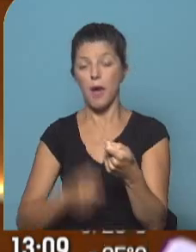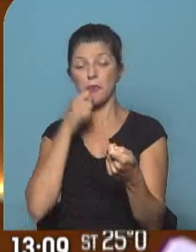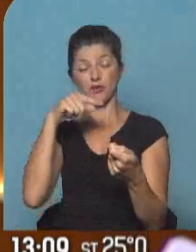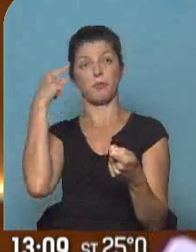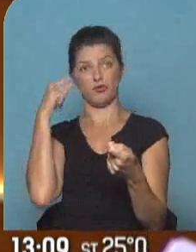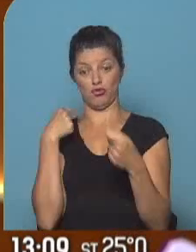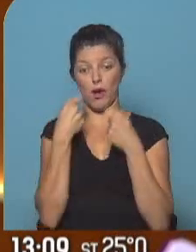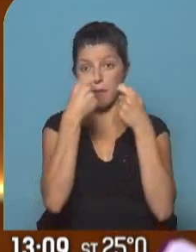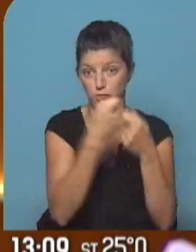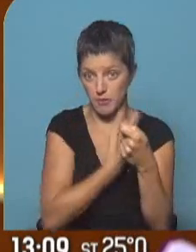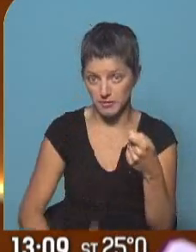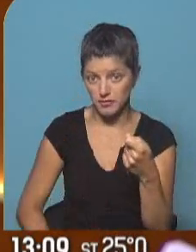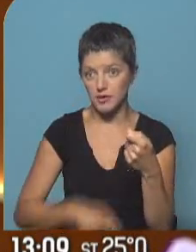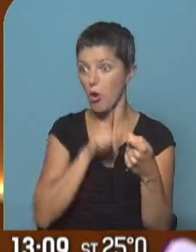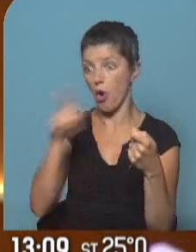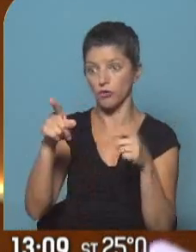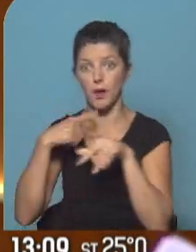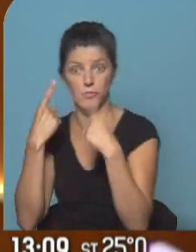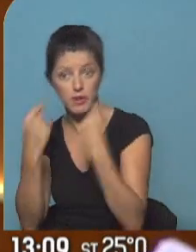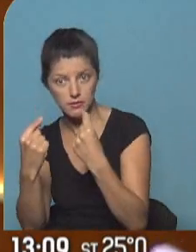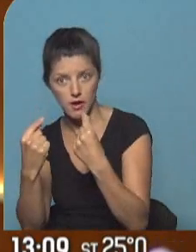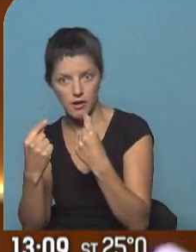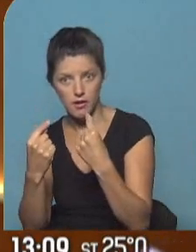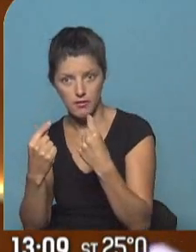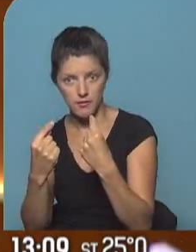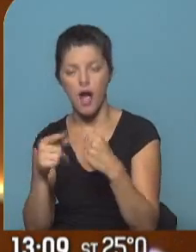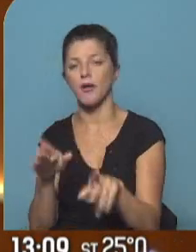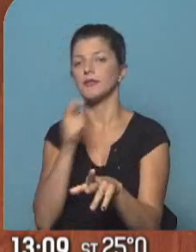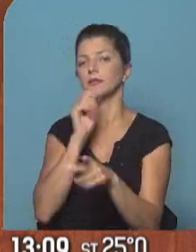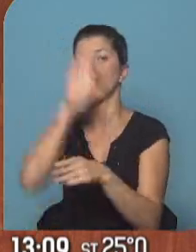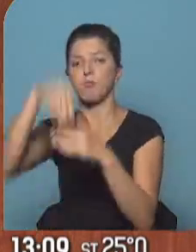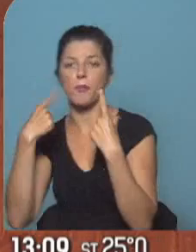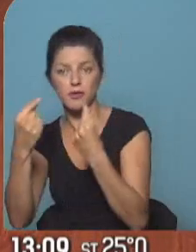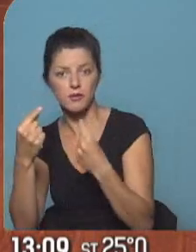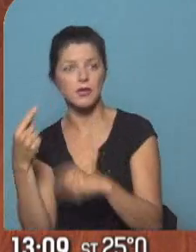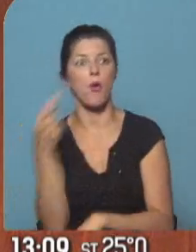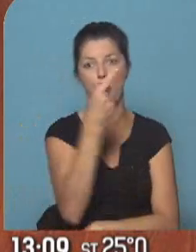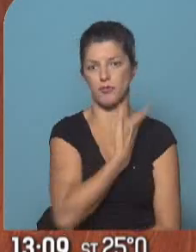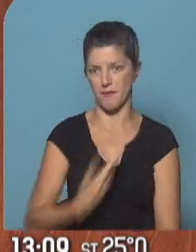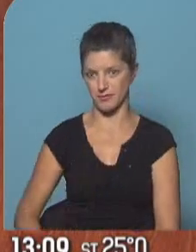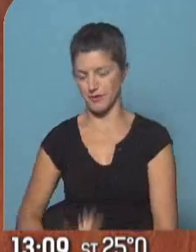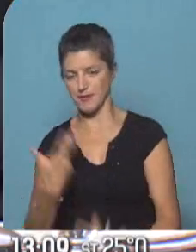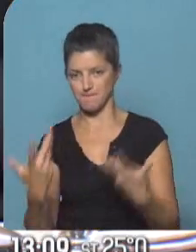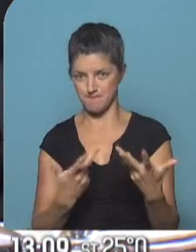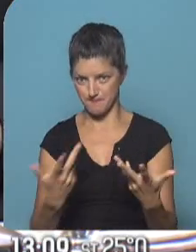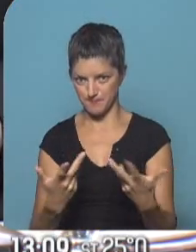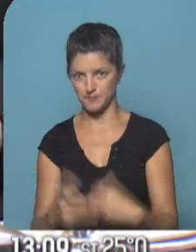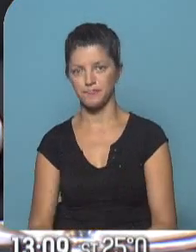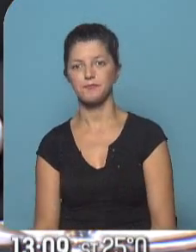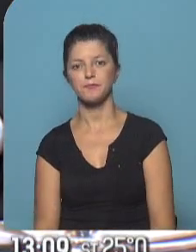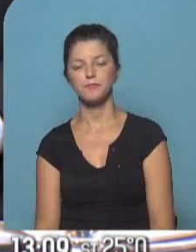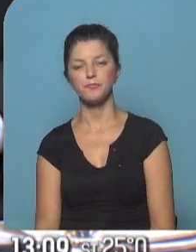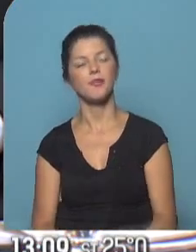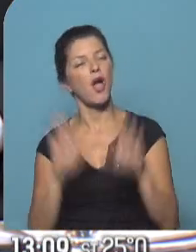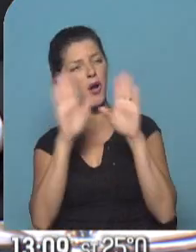las protestas. Y si estarían a favor de las protestas, debilitarían a Rouhani. Claro, claro. Ezequiel, ¿qué tal? Buen día. Aprovechando